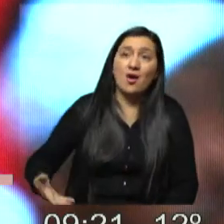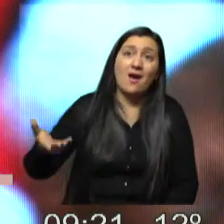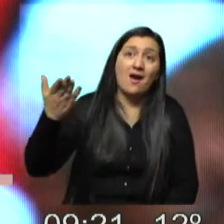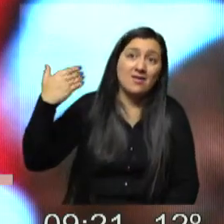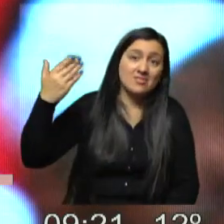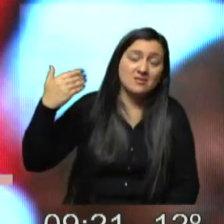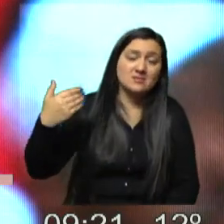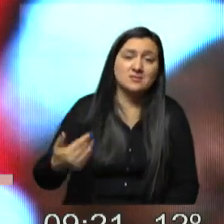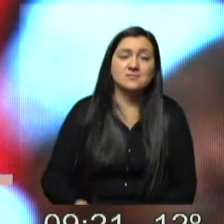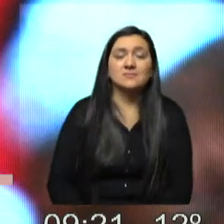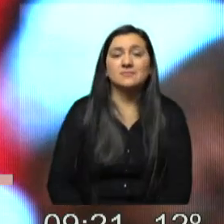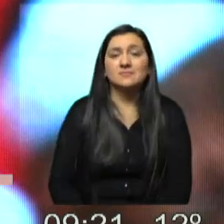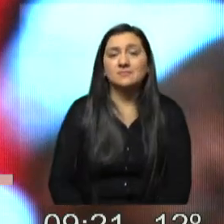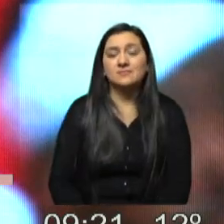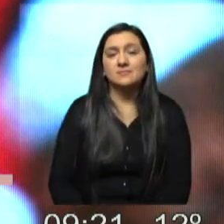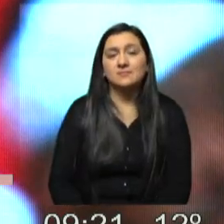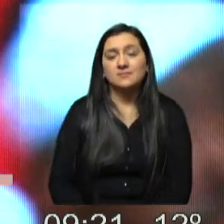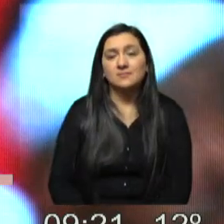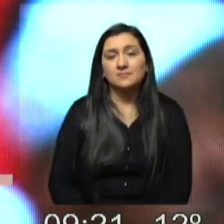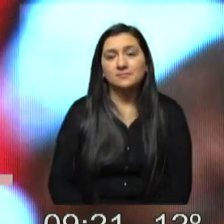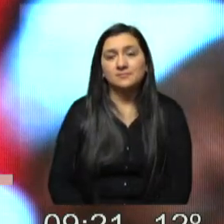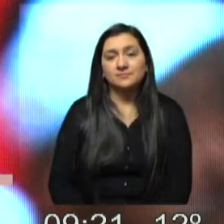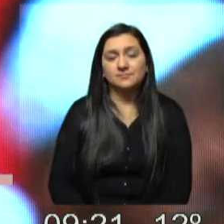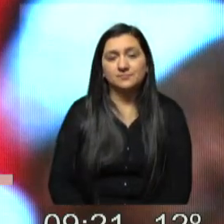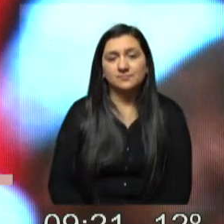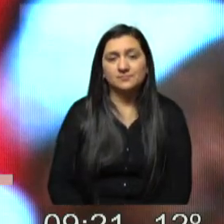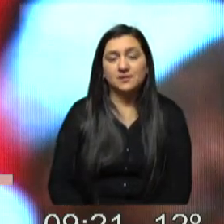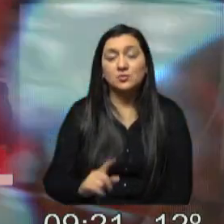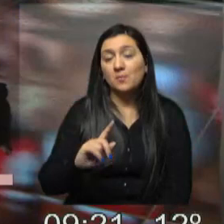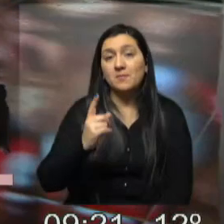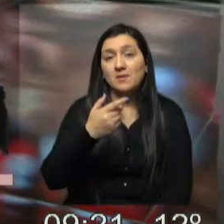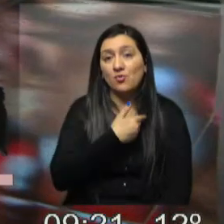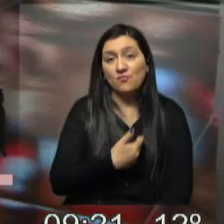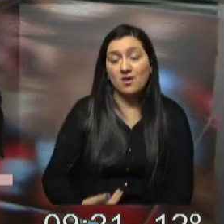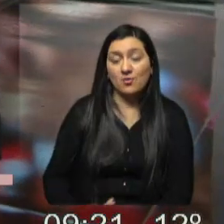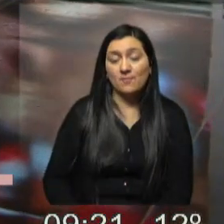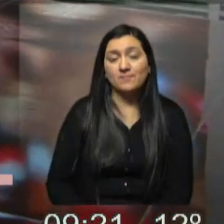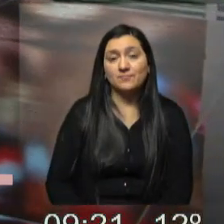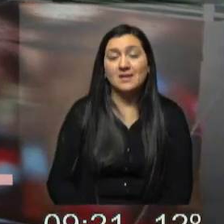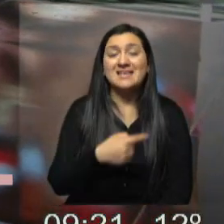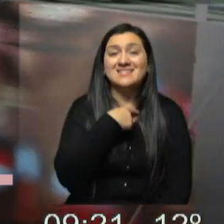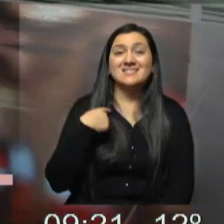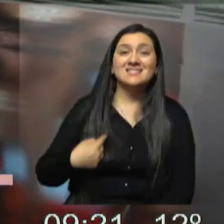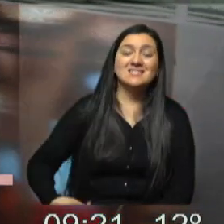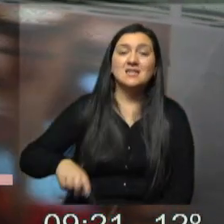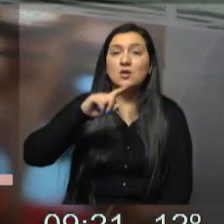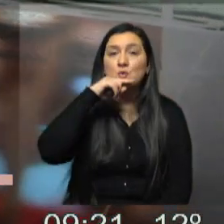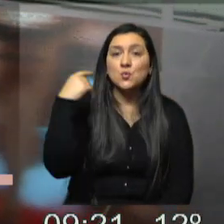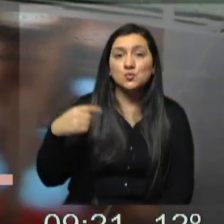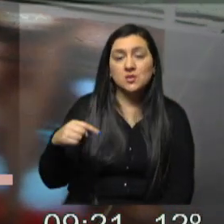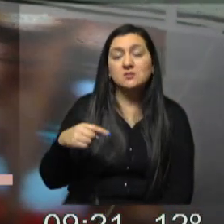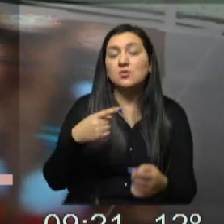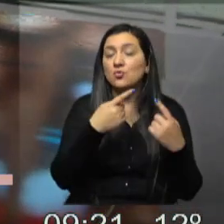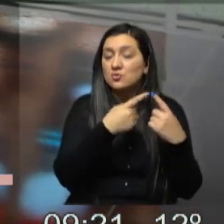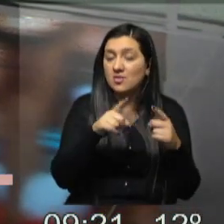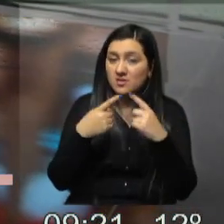desplegó ese primer plan en su primer gobierno, su segundo gobierno. China y Rusia son otra cosa distinta. Sí, la